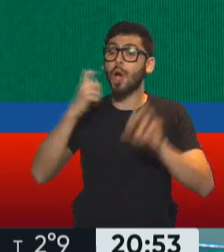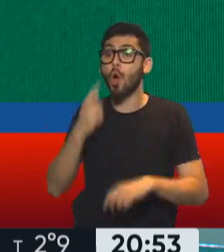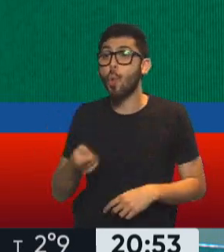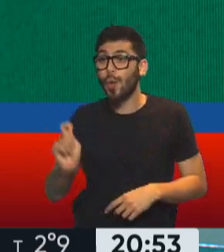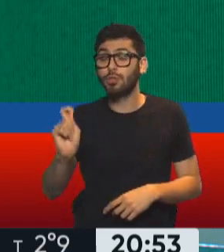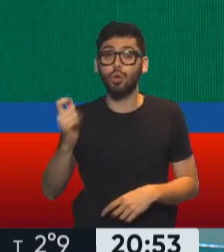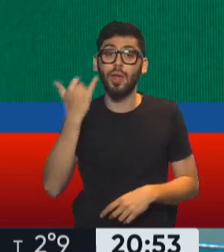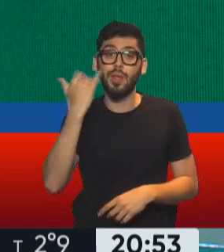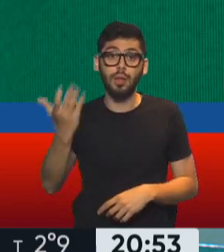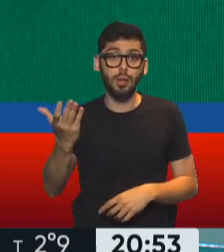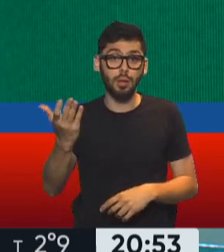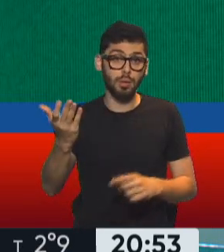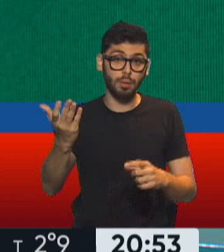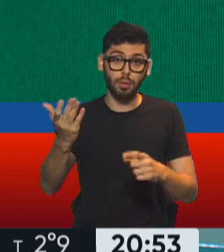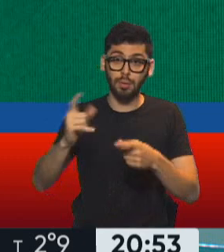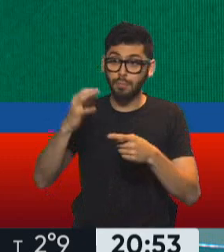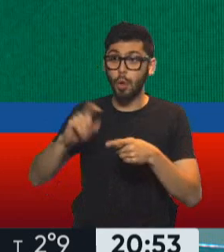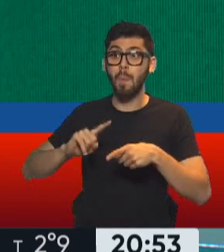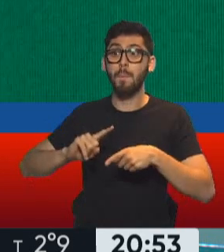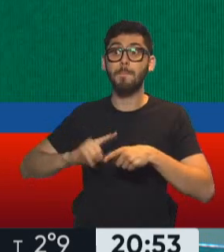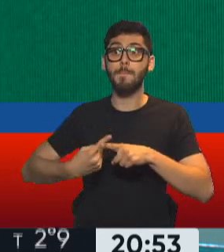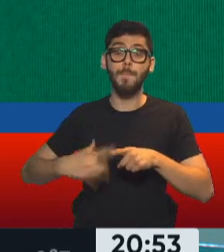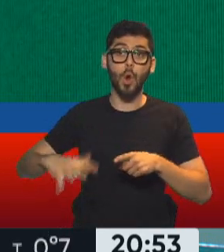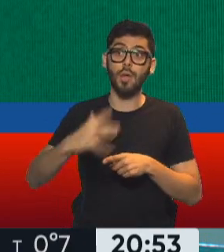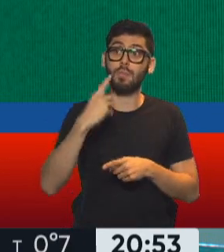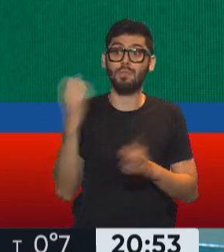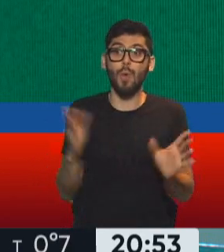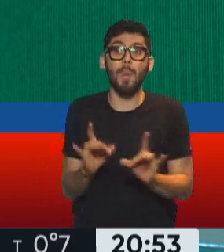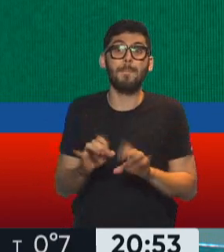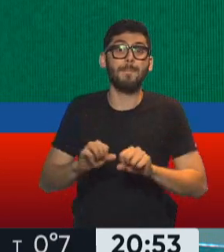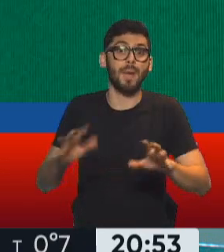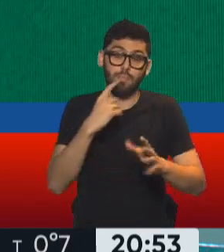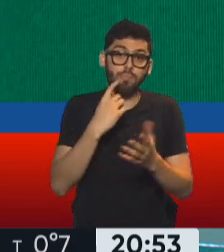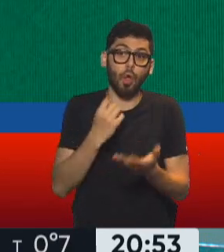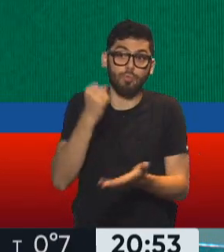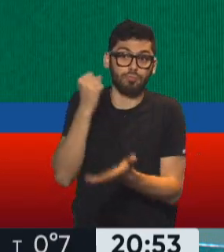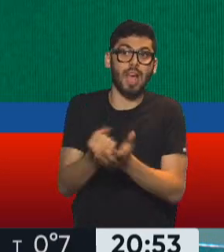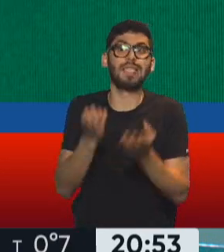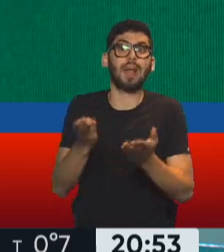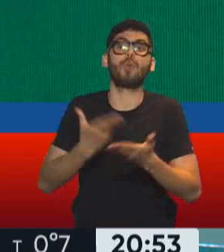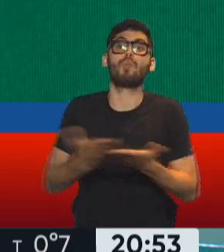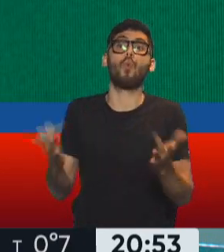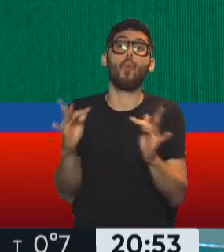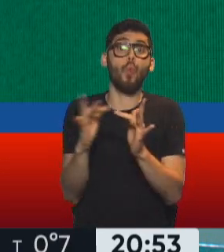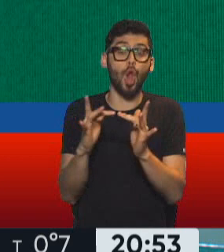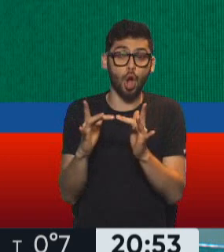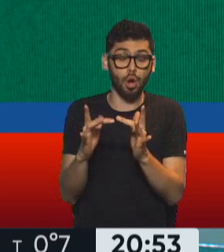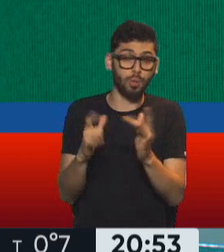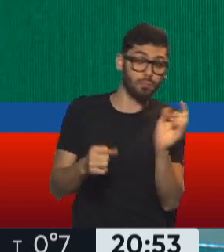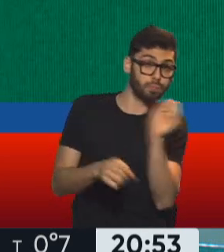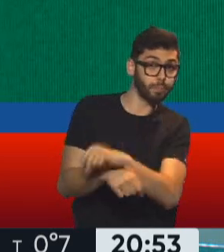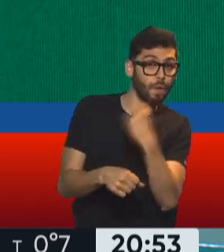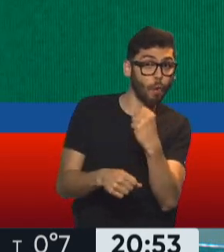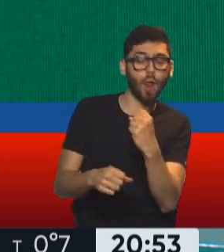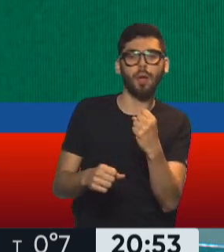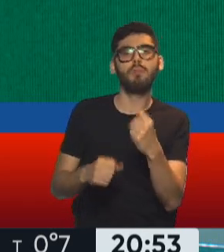y se pasó por arriba una política que era muy necesaria durante la pandemia, como era la declaración de servicio público de las telecomunicaciones. Pero el tema de los